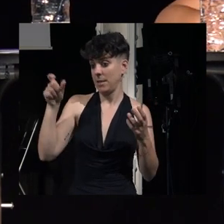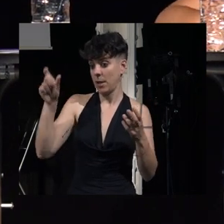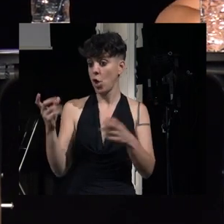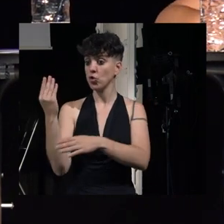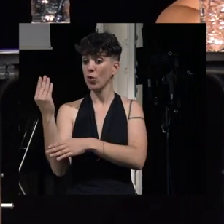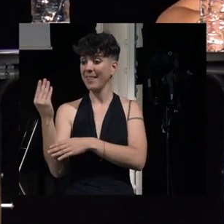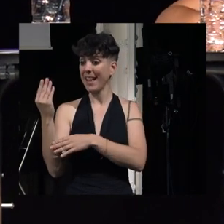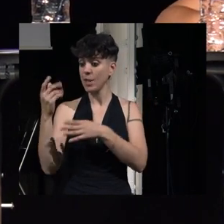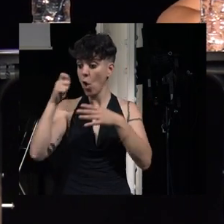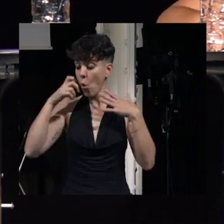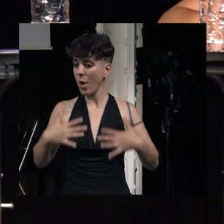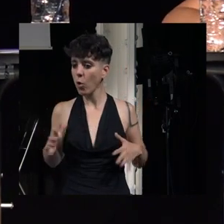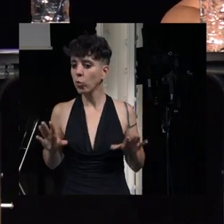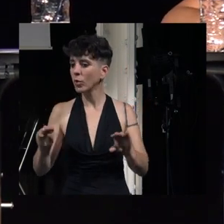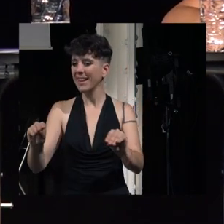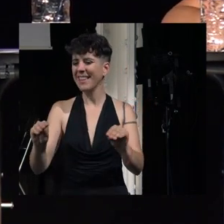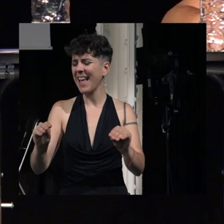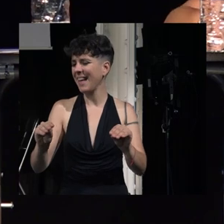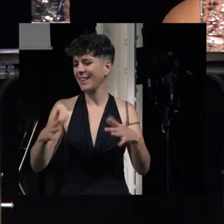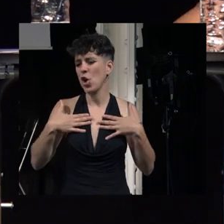como quiere, cuando quiere